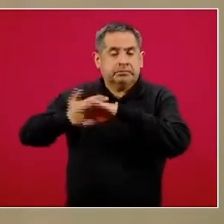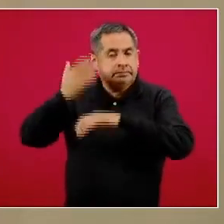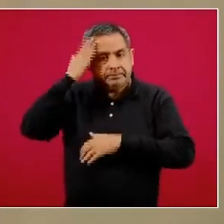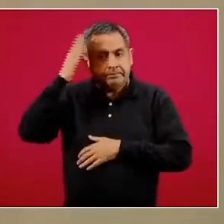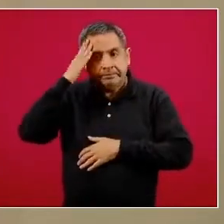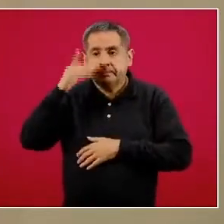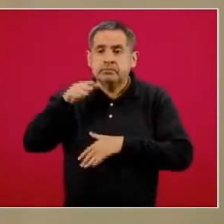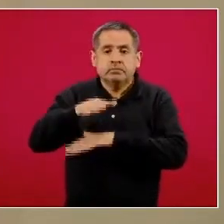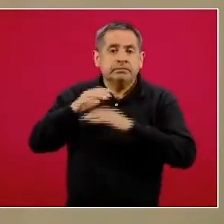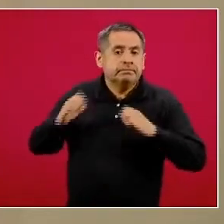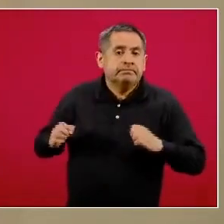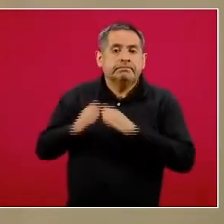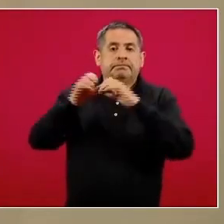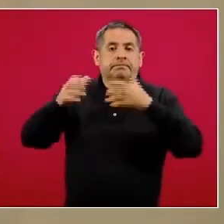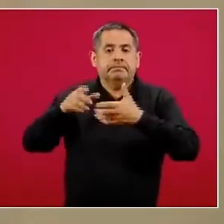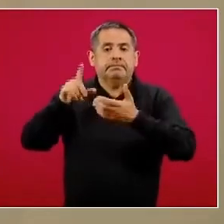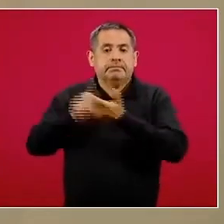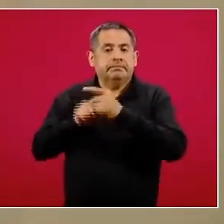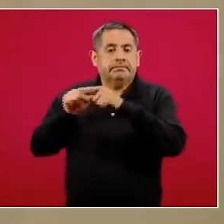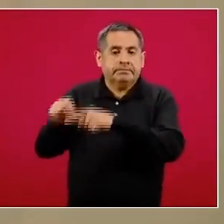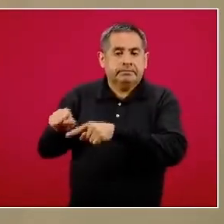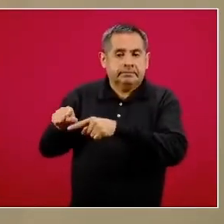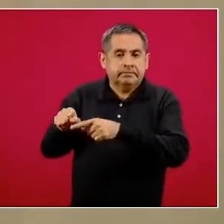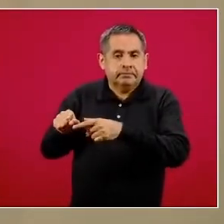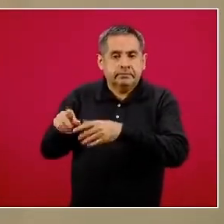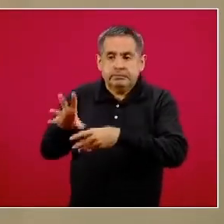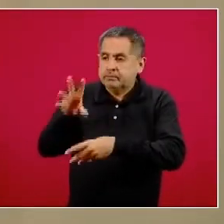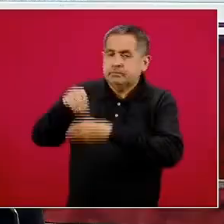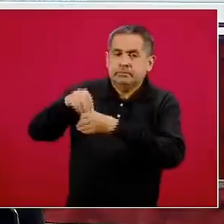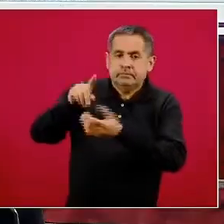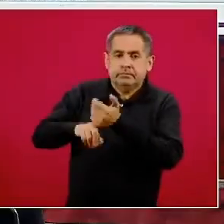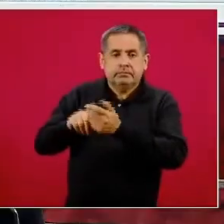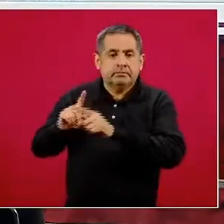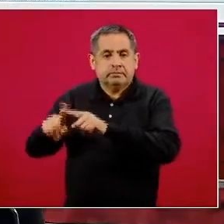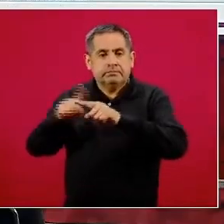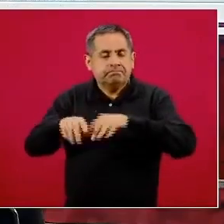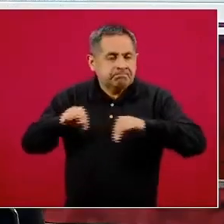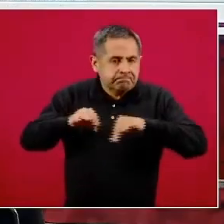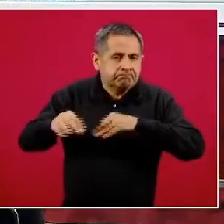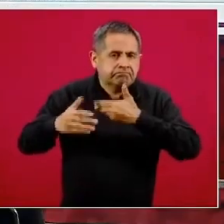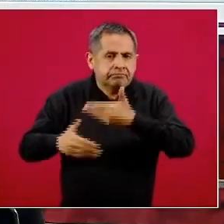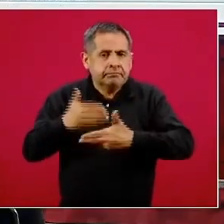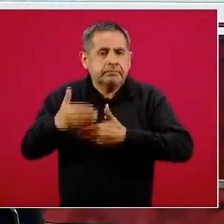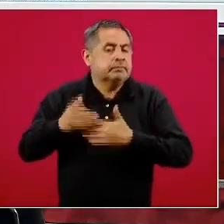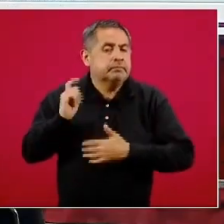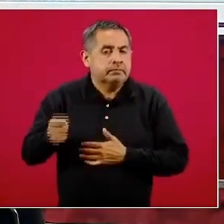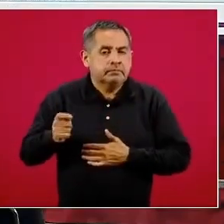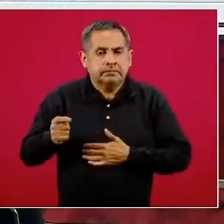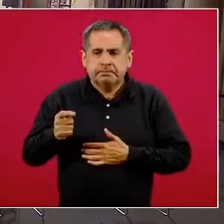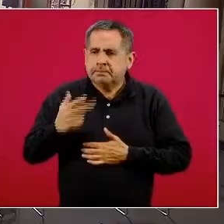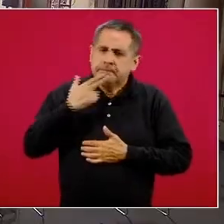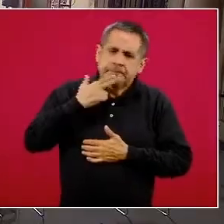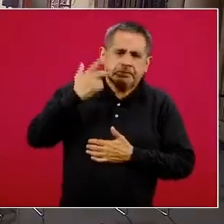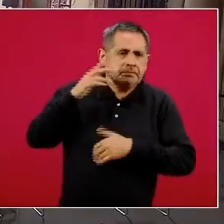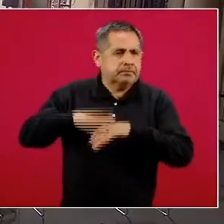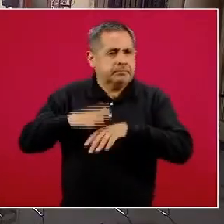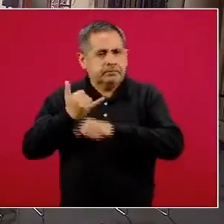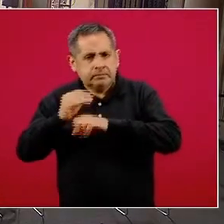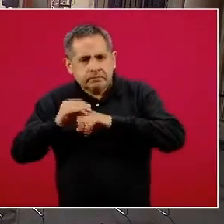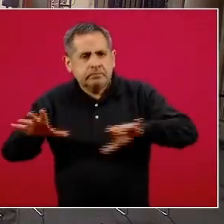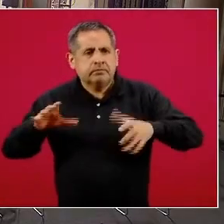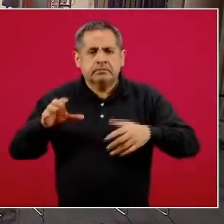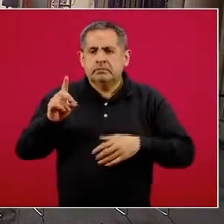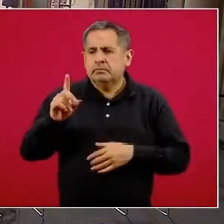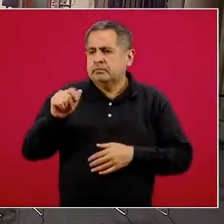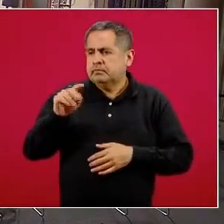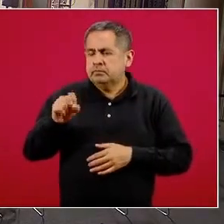de emergencias como tal, en donde está anidado las diferentes actividades de producción de información, producción de